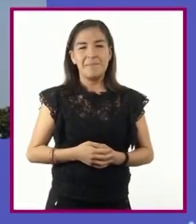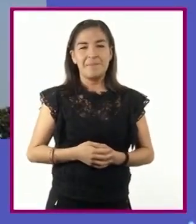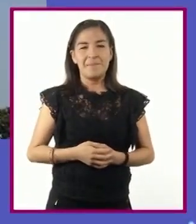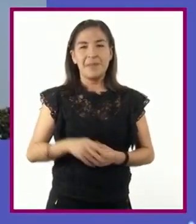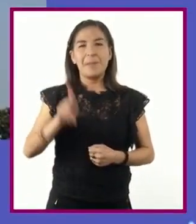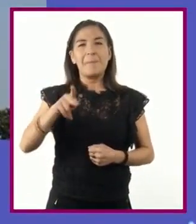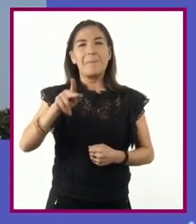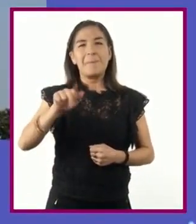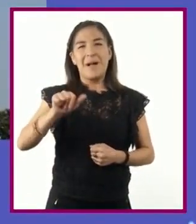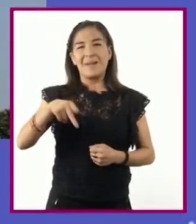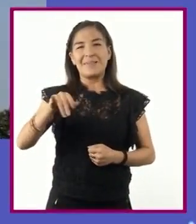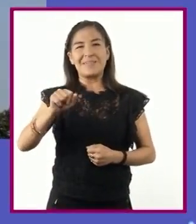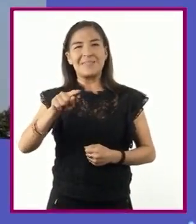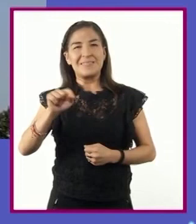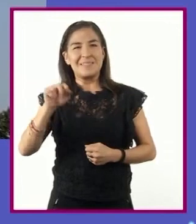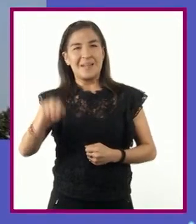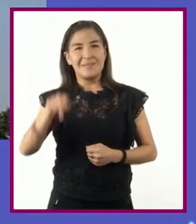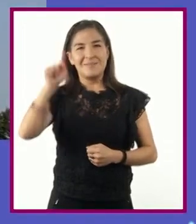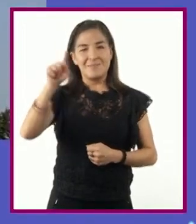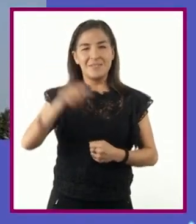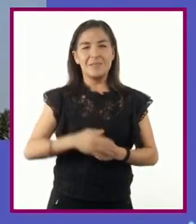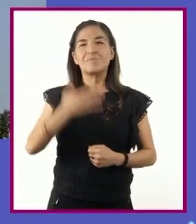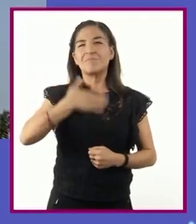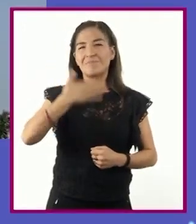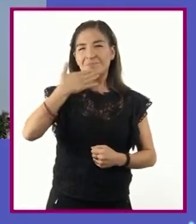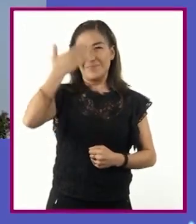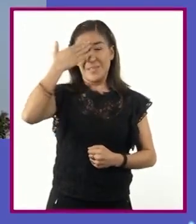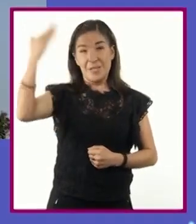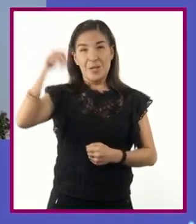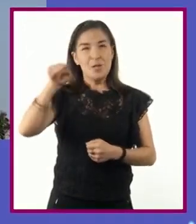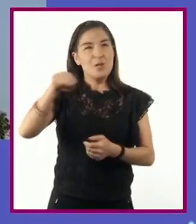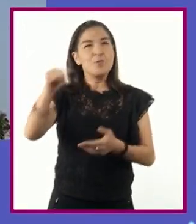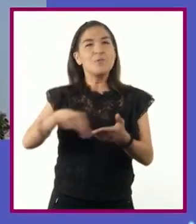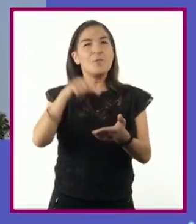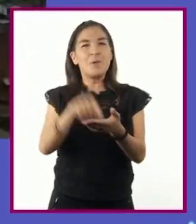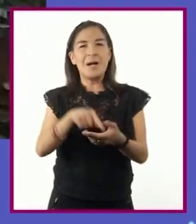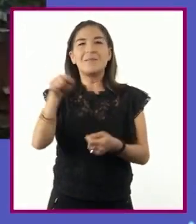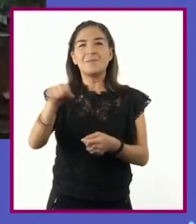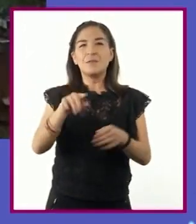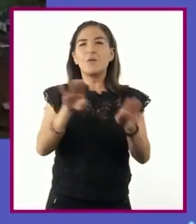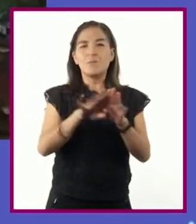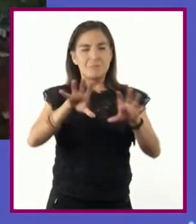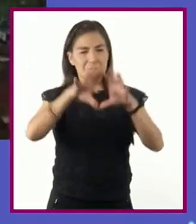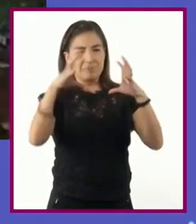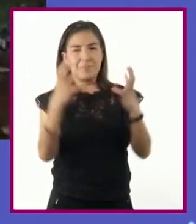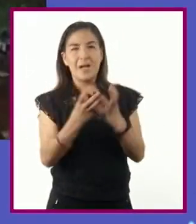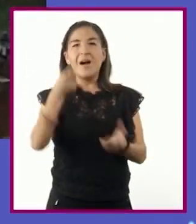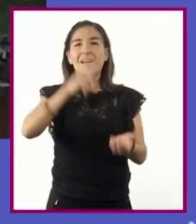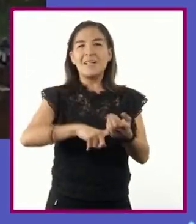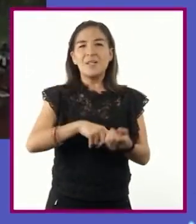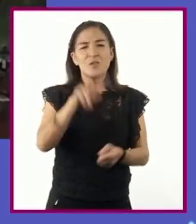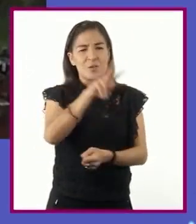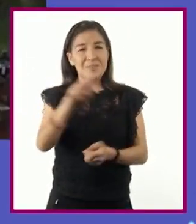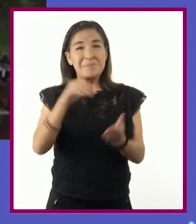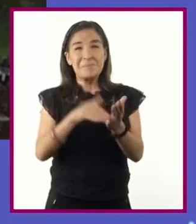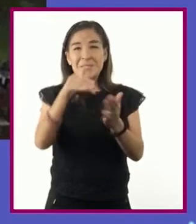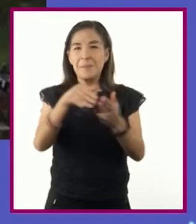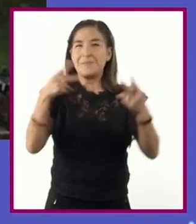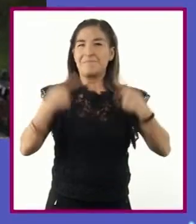Pakistán es uno de los países más poblados del planeta, con cerca de 200 millones de